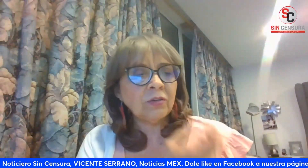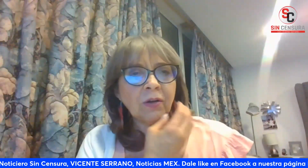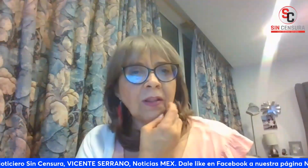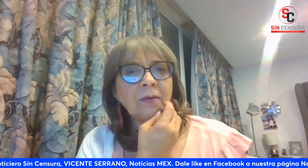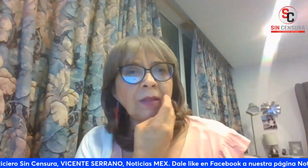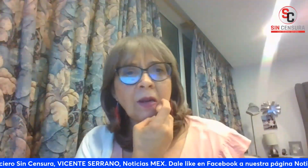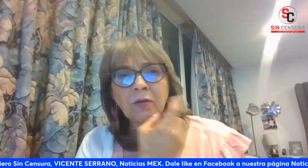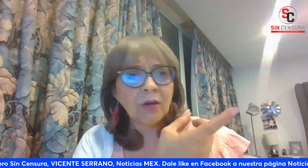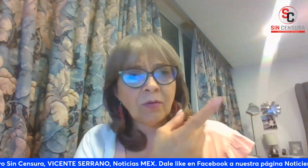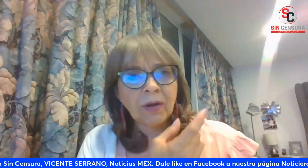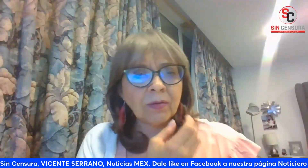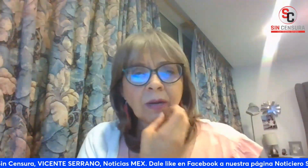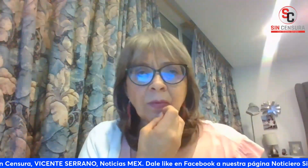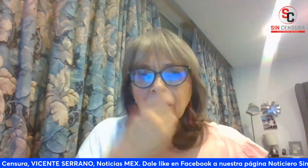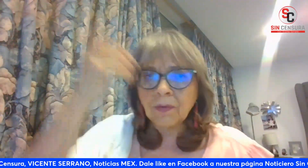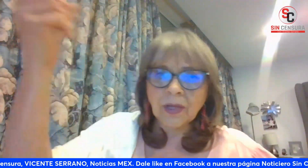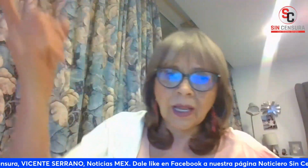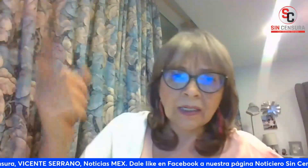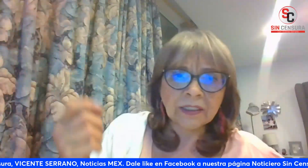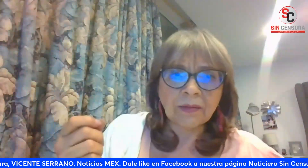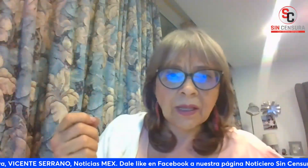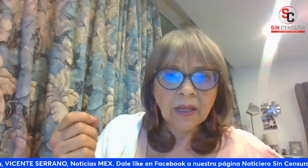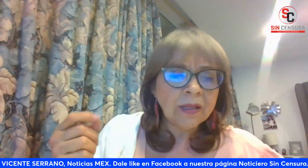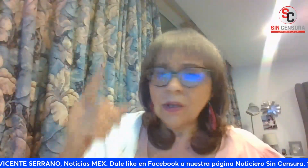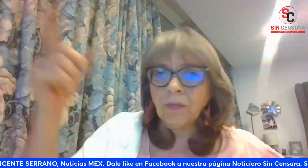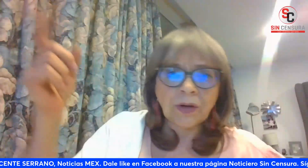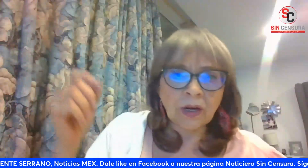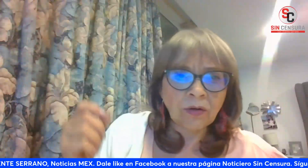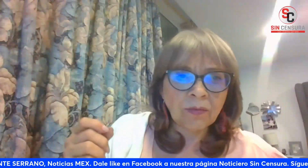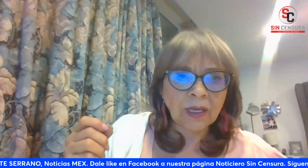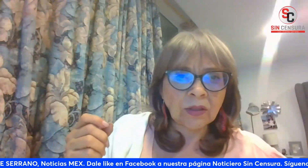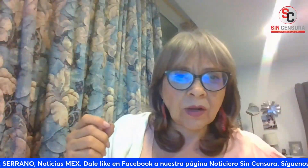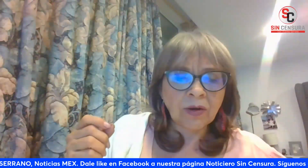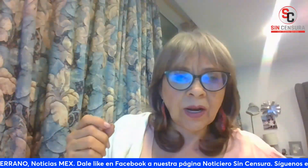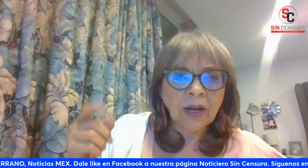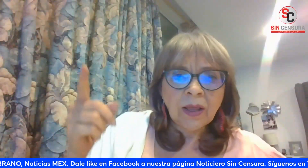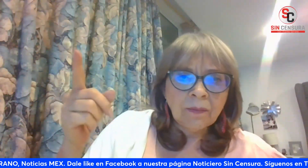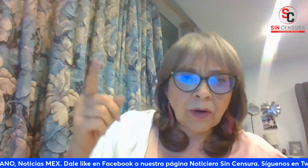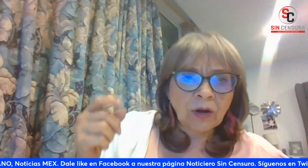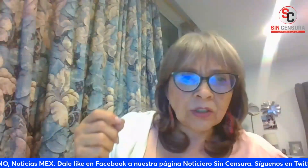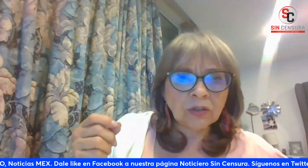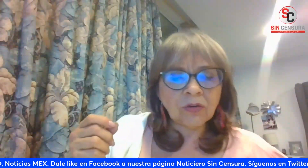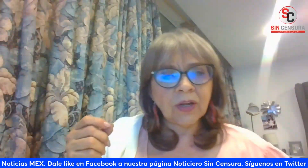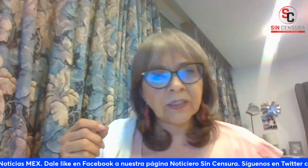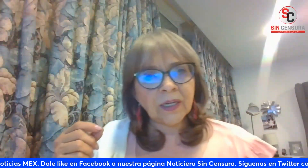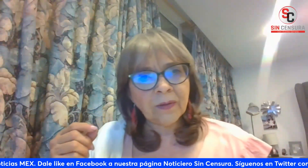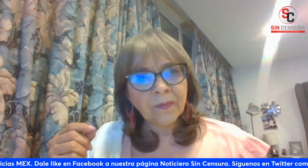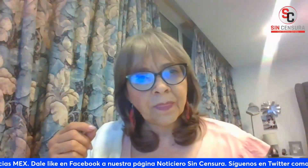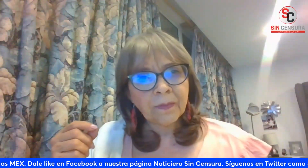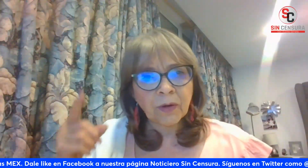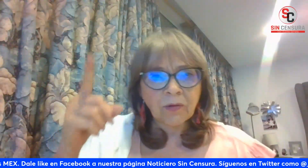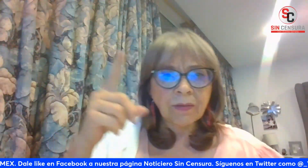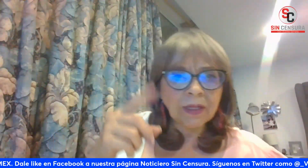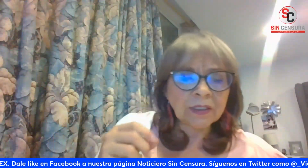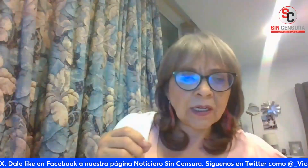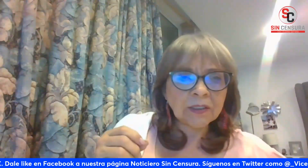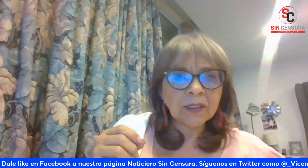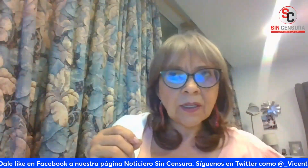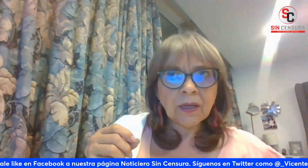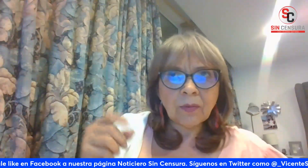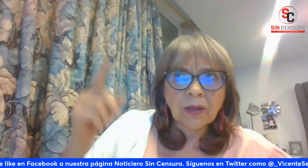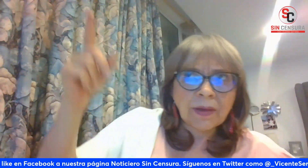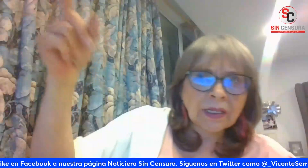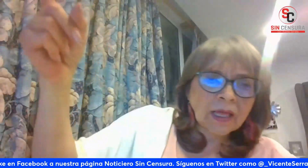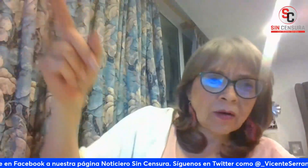su obligación ahora darme dinero y ya no voy a votar por él porque él insabi. Digo, ¿por qué no me quitaron porque los niños con cáncer, porque no hay